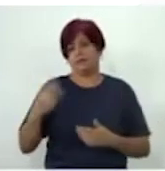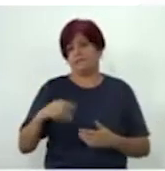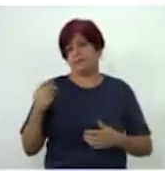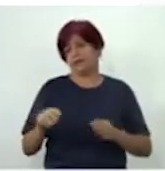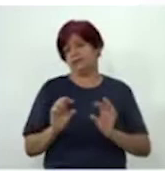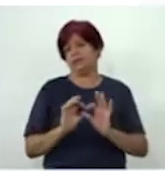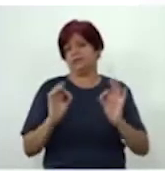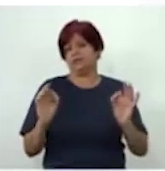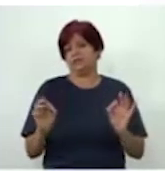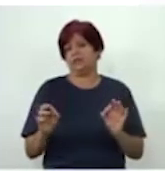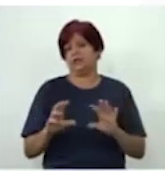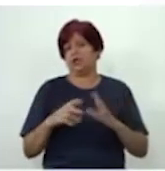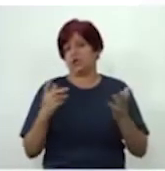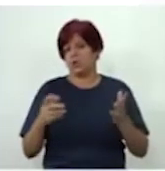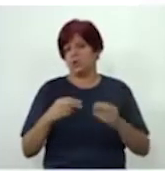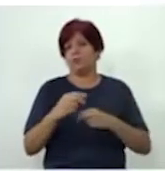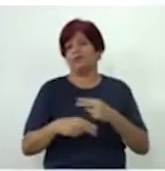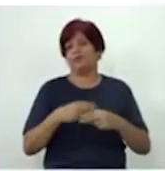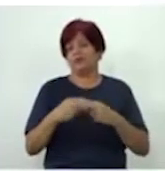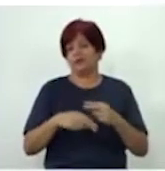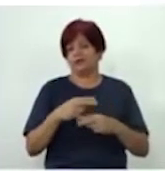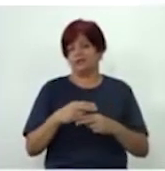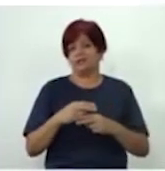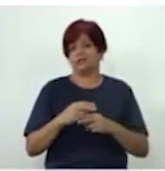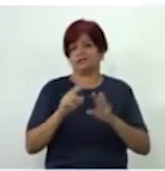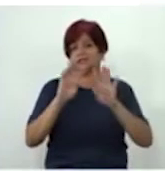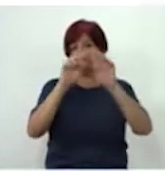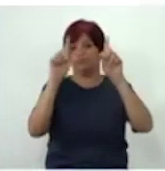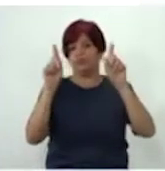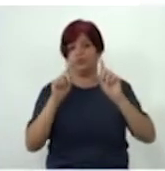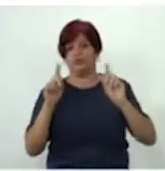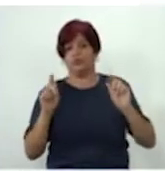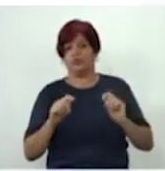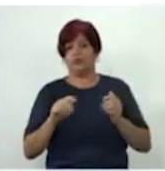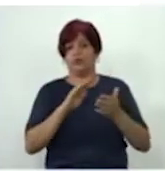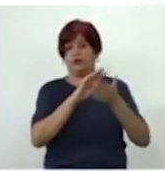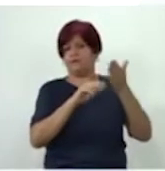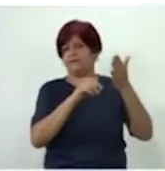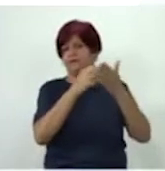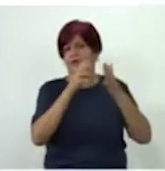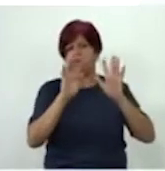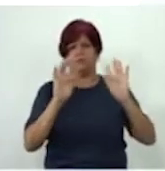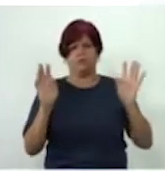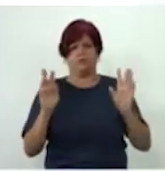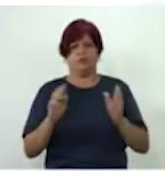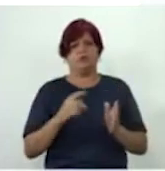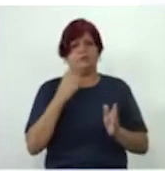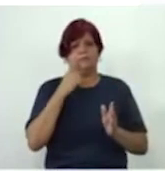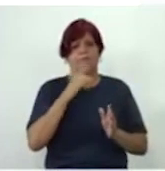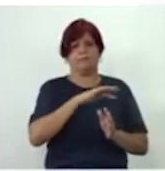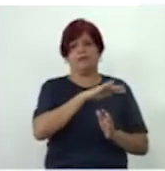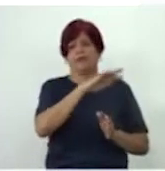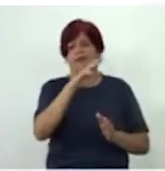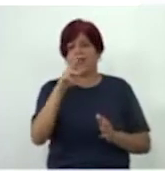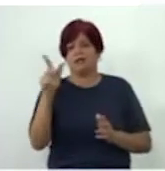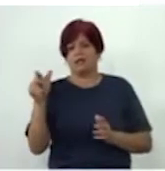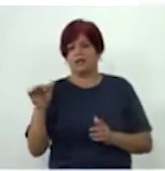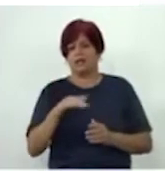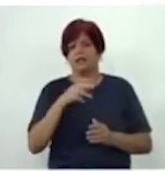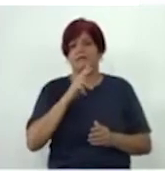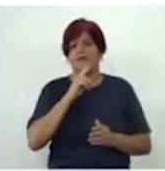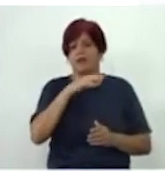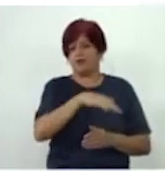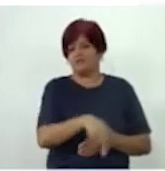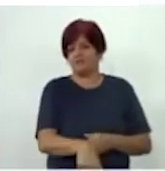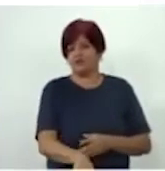tales como confeccionar gráficas de dimensiones, representar el relieve del fondo submarino y